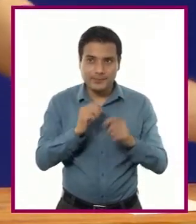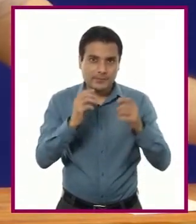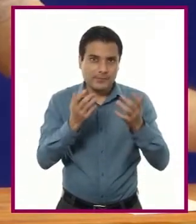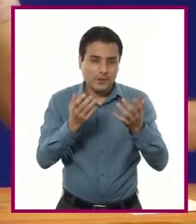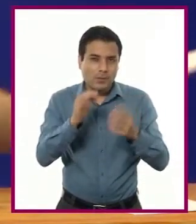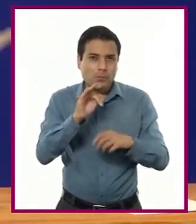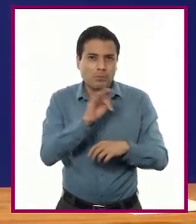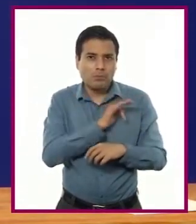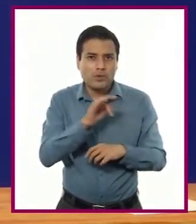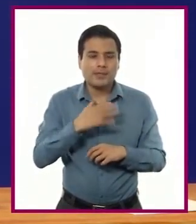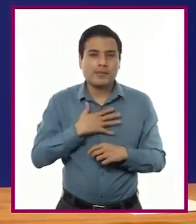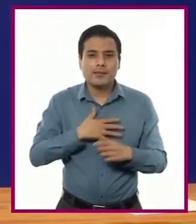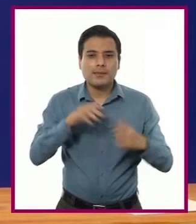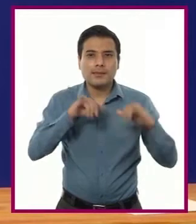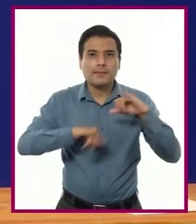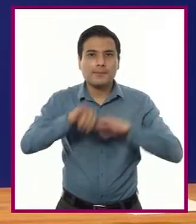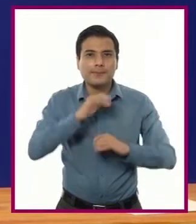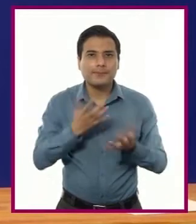siguiente